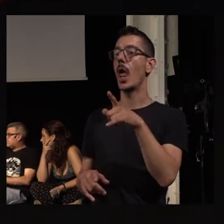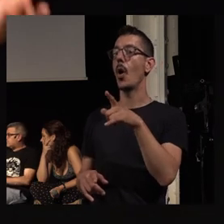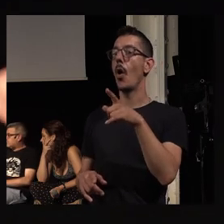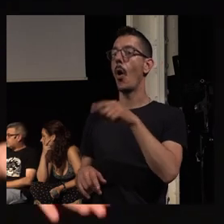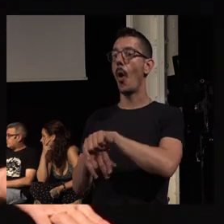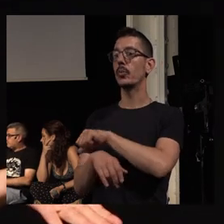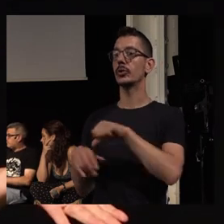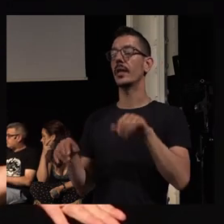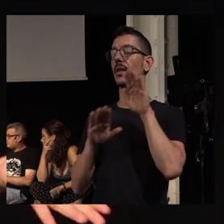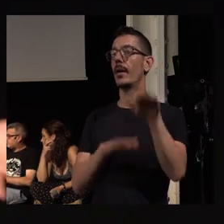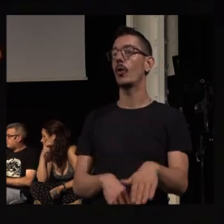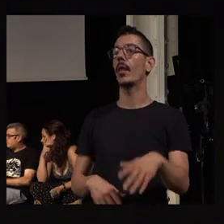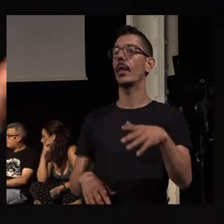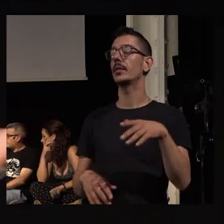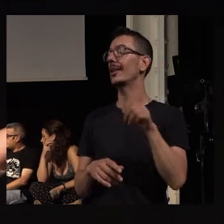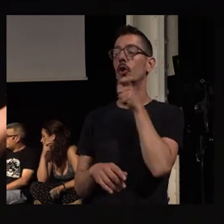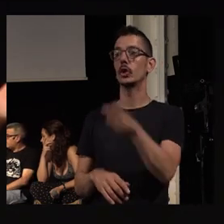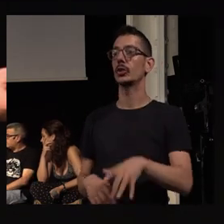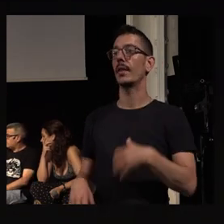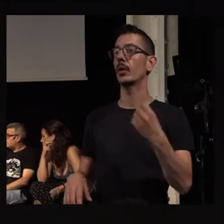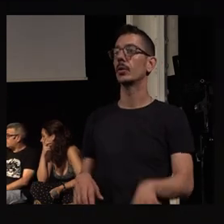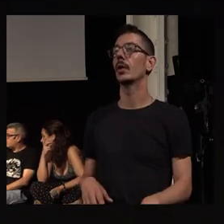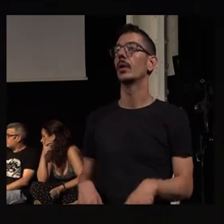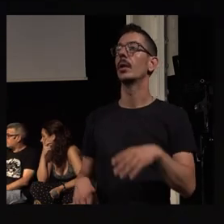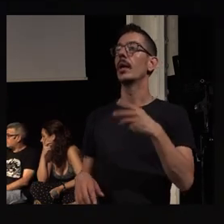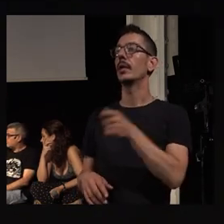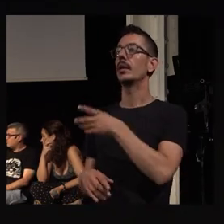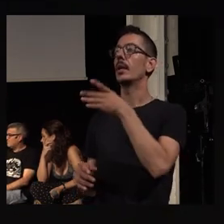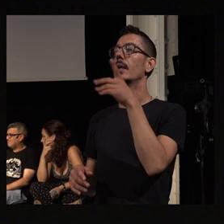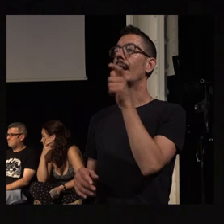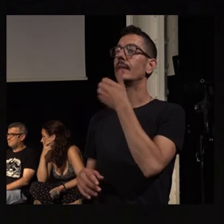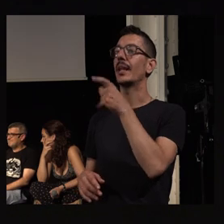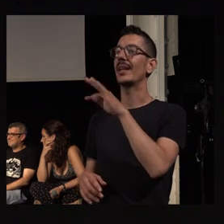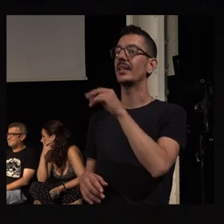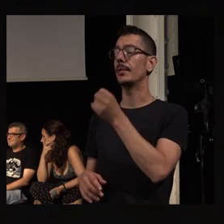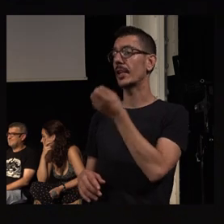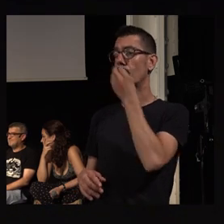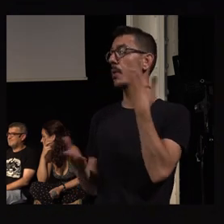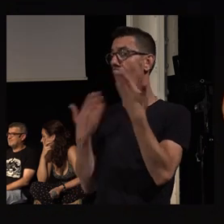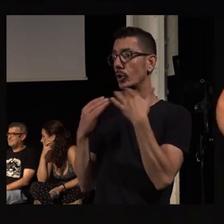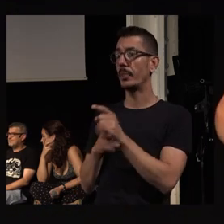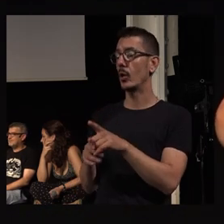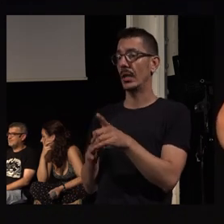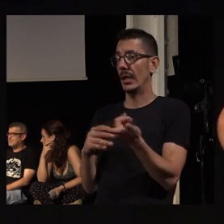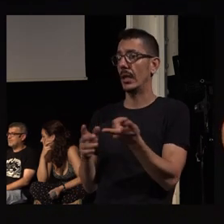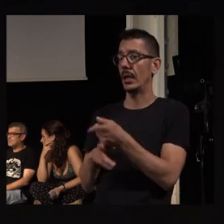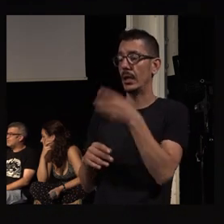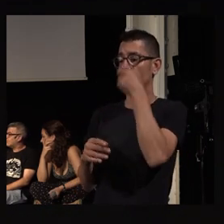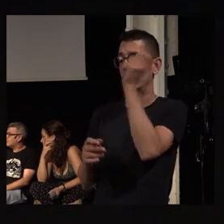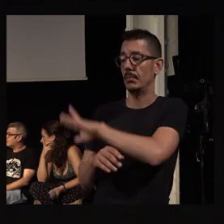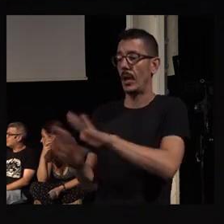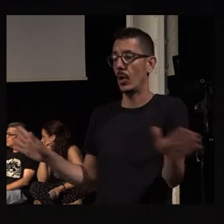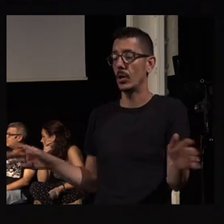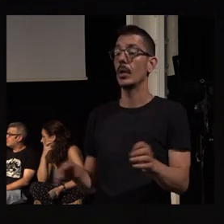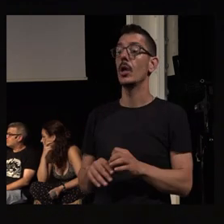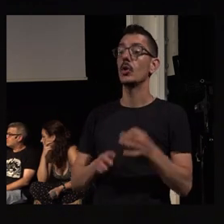Y Alternativa, que es una gente maja, pero que no pinta nada, ¿no? Entonces, pues, o sea, yo no te voy a engañar. Yo por eso no he hablado de municipalismo queer. He